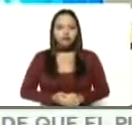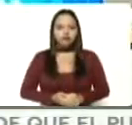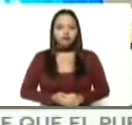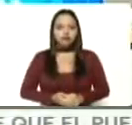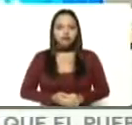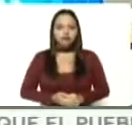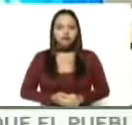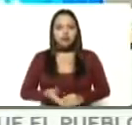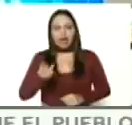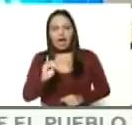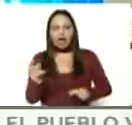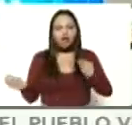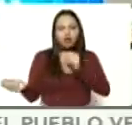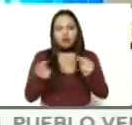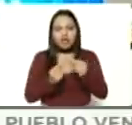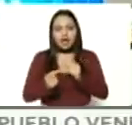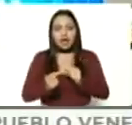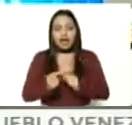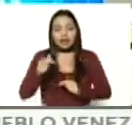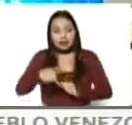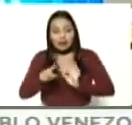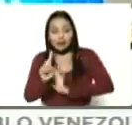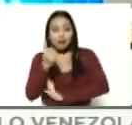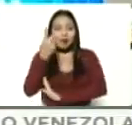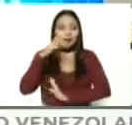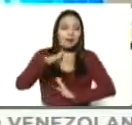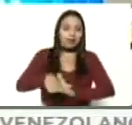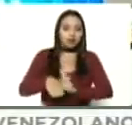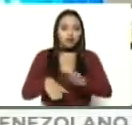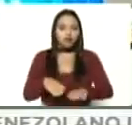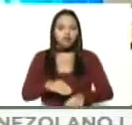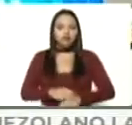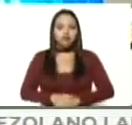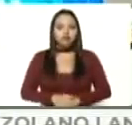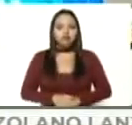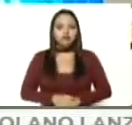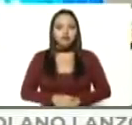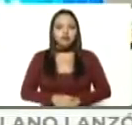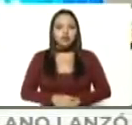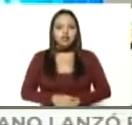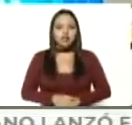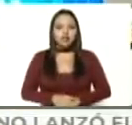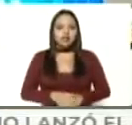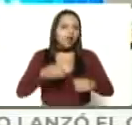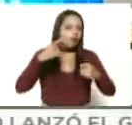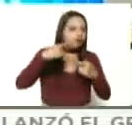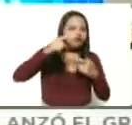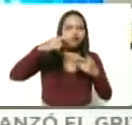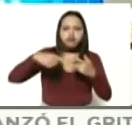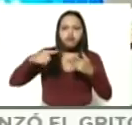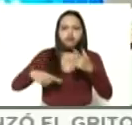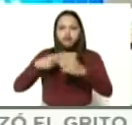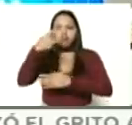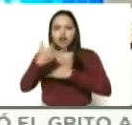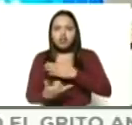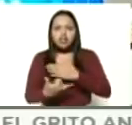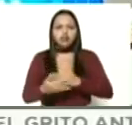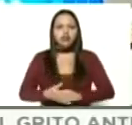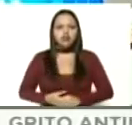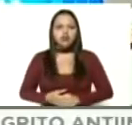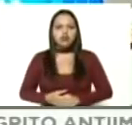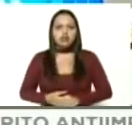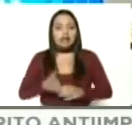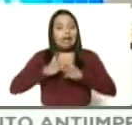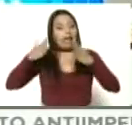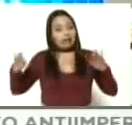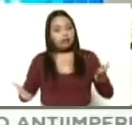Hemos conversado que este es el primer paso de un conjunto de proyectos